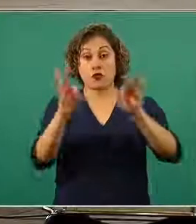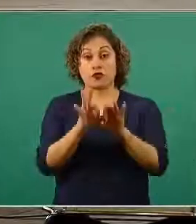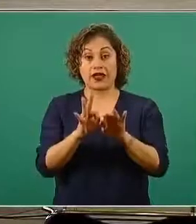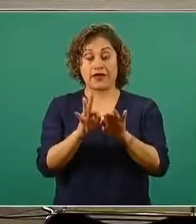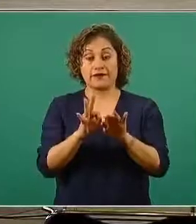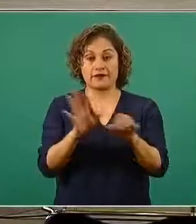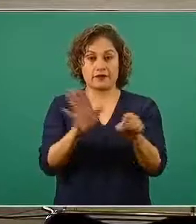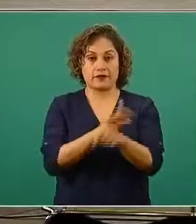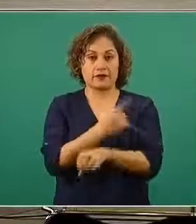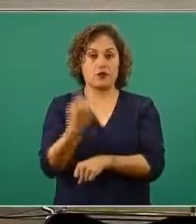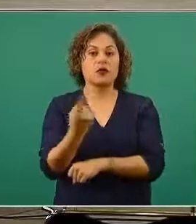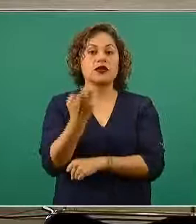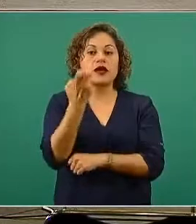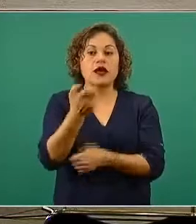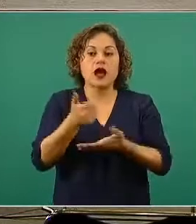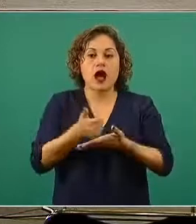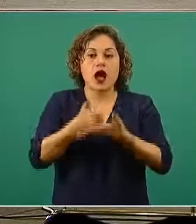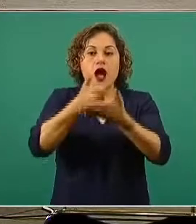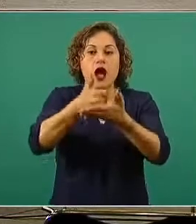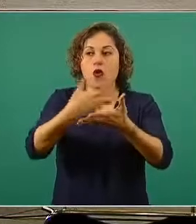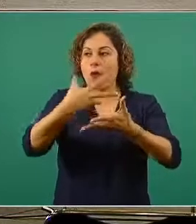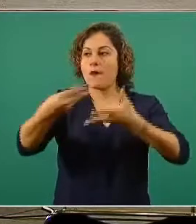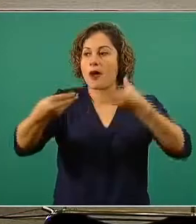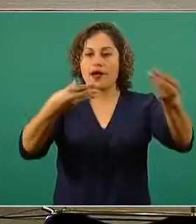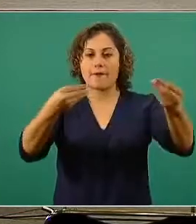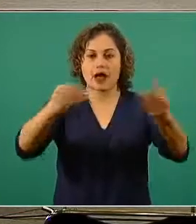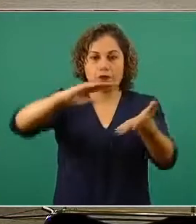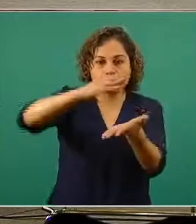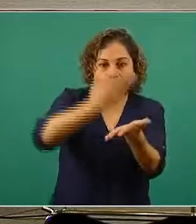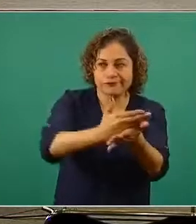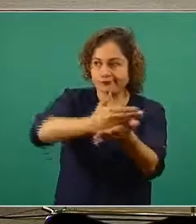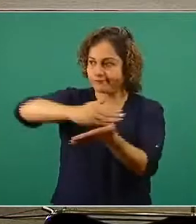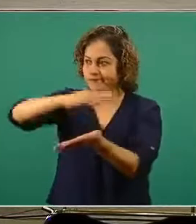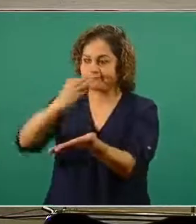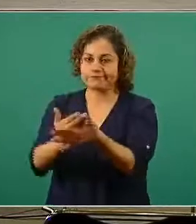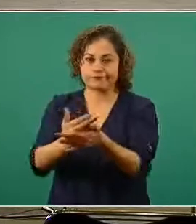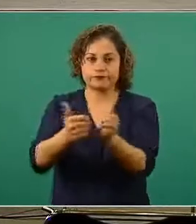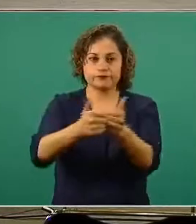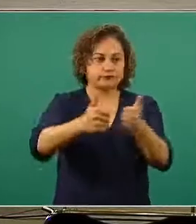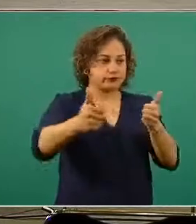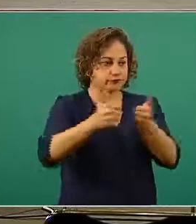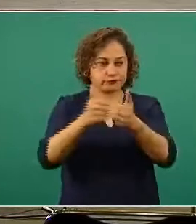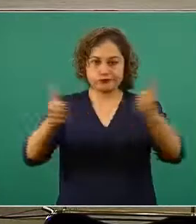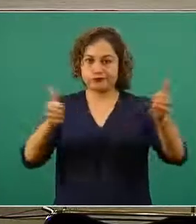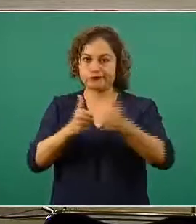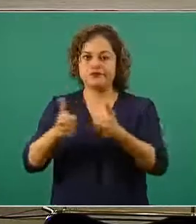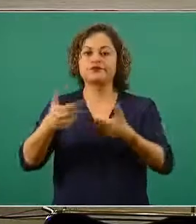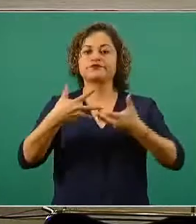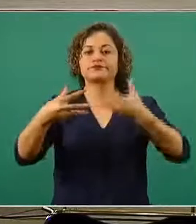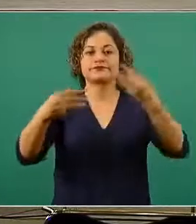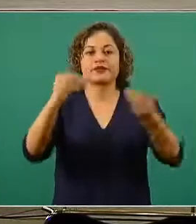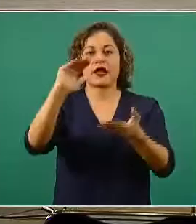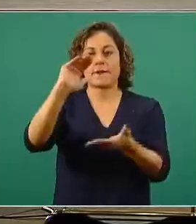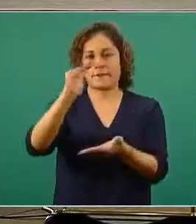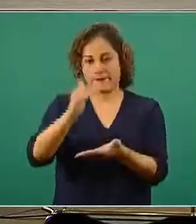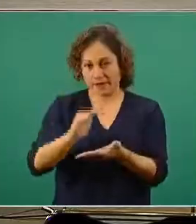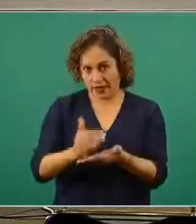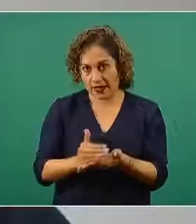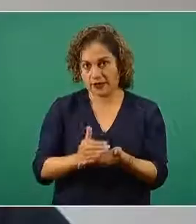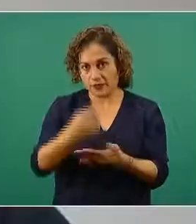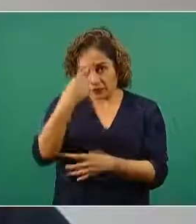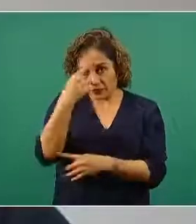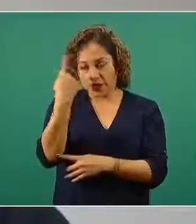como decíamos, a cortar las cadenas de transmisión y entonces a disminuir en su momento obviamente la